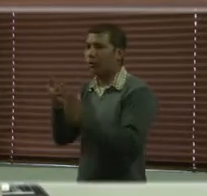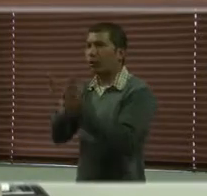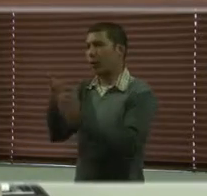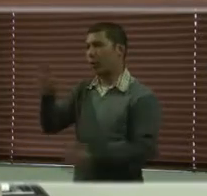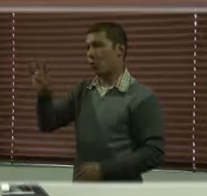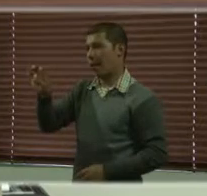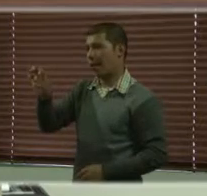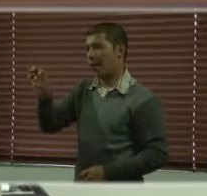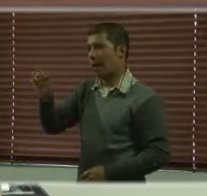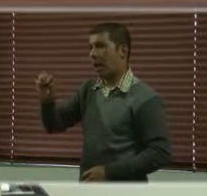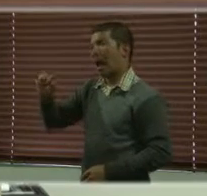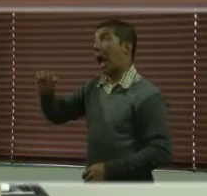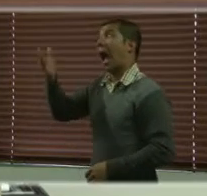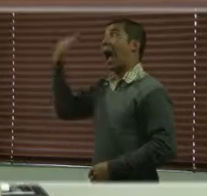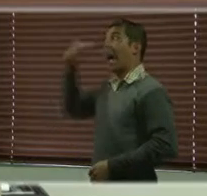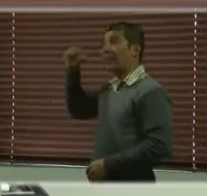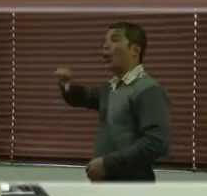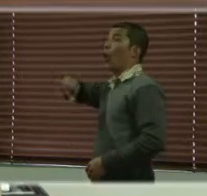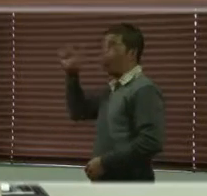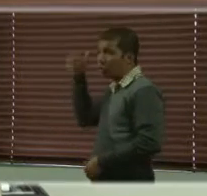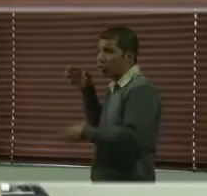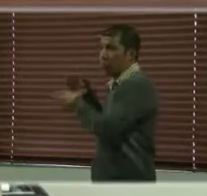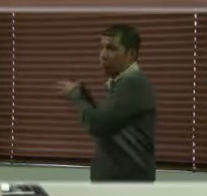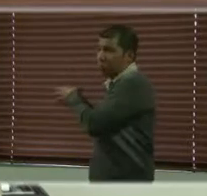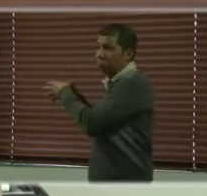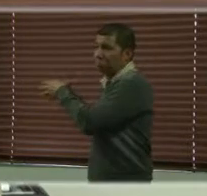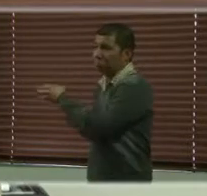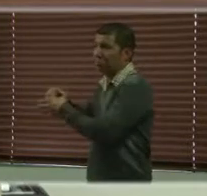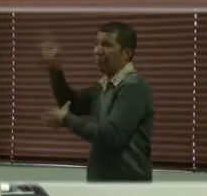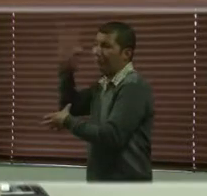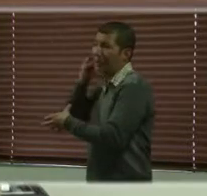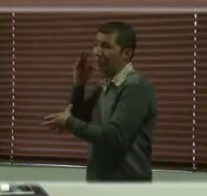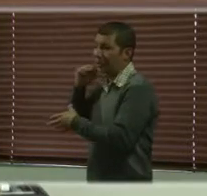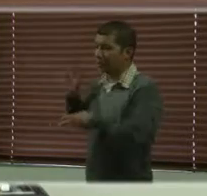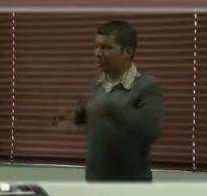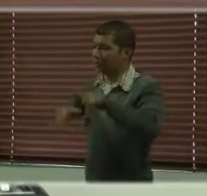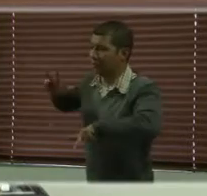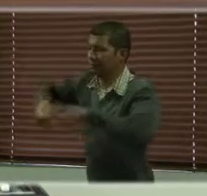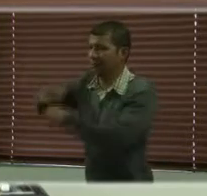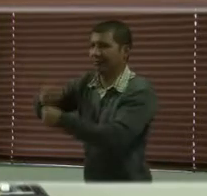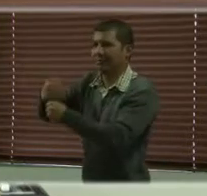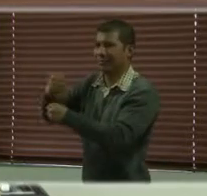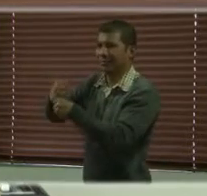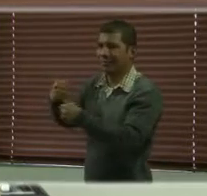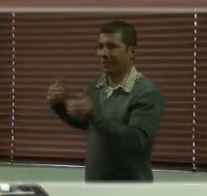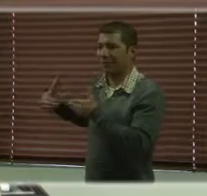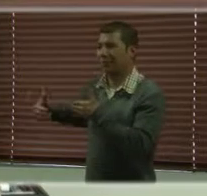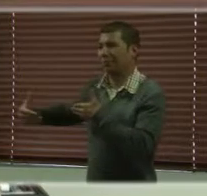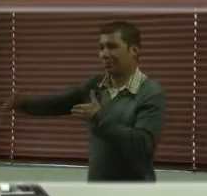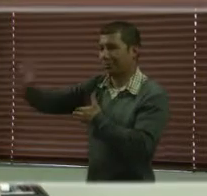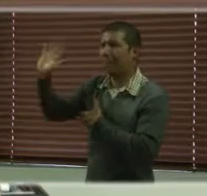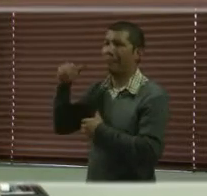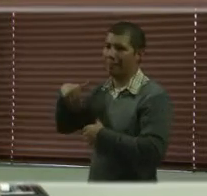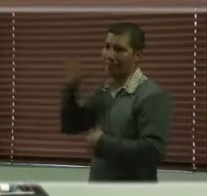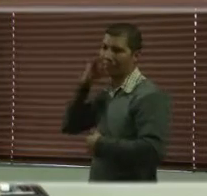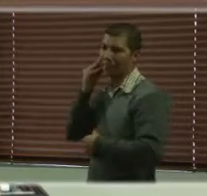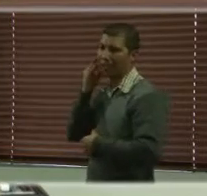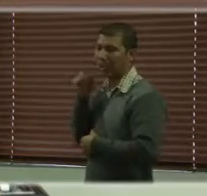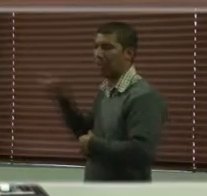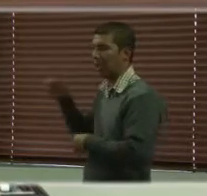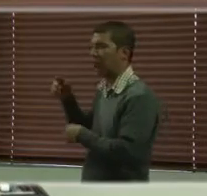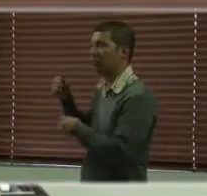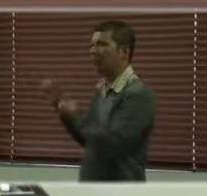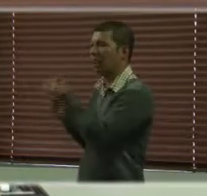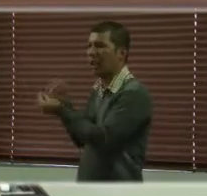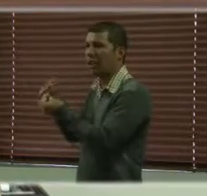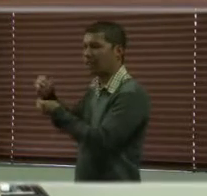propia jurisprudencia y su propia normativa y directrices en relación a la implementación de los derechos protegidos por los otros